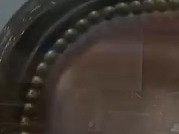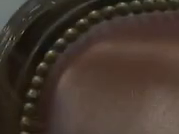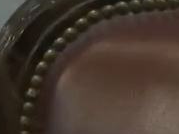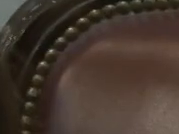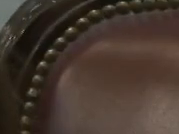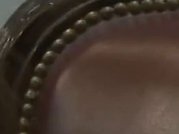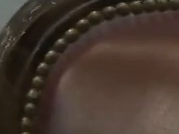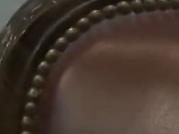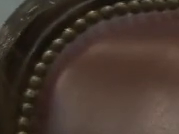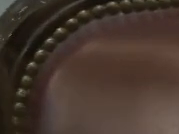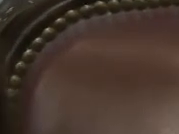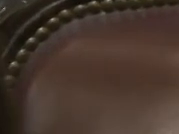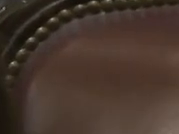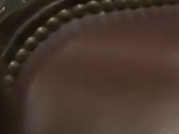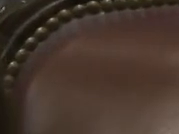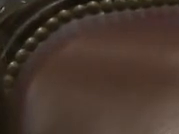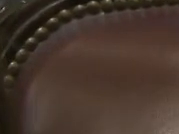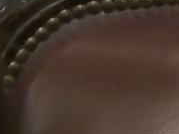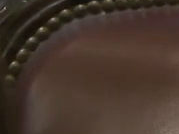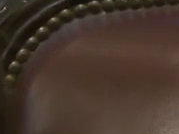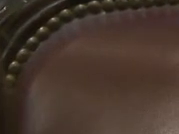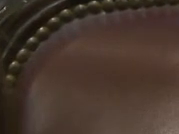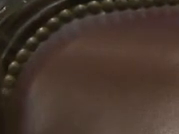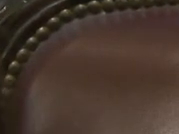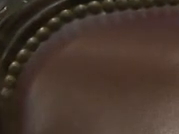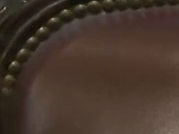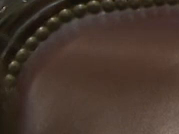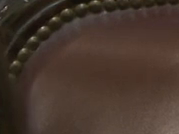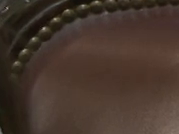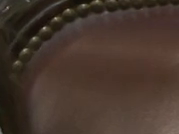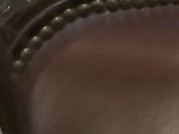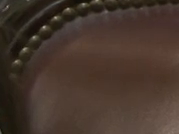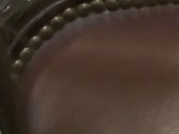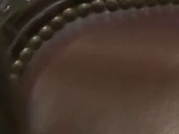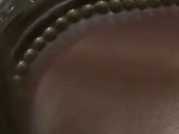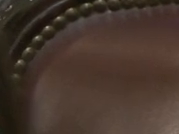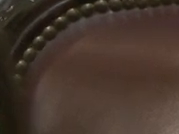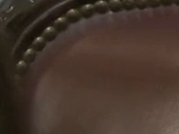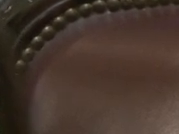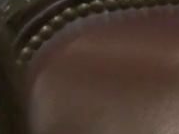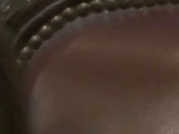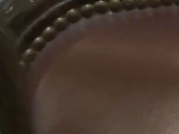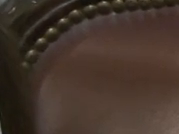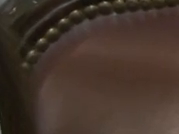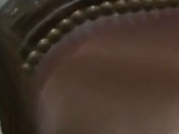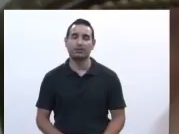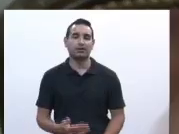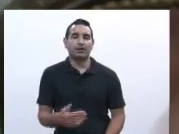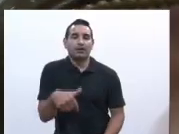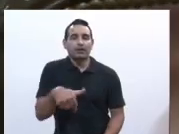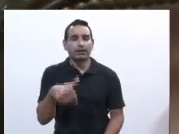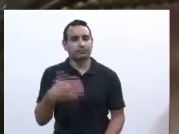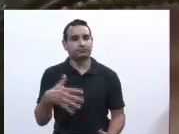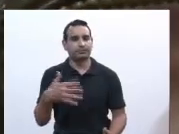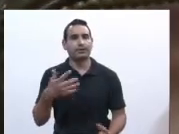casas, en sus teléfonos, en sus domicilios, en sus trabajos, están siguiendo este debate que pone en vilo a